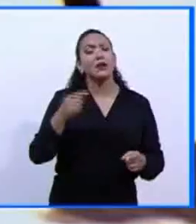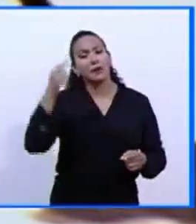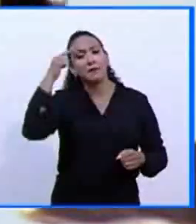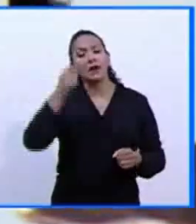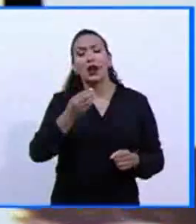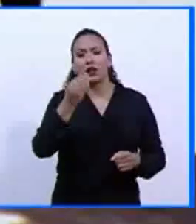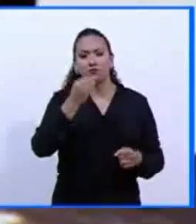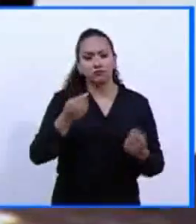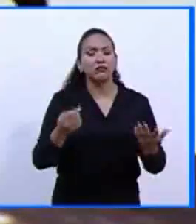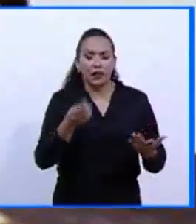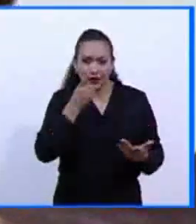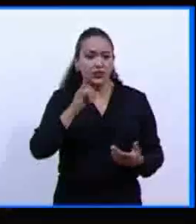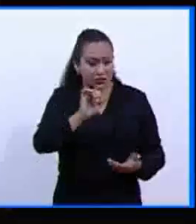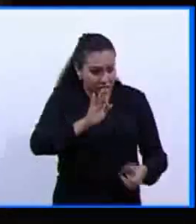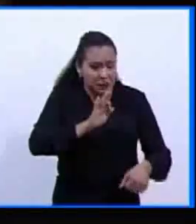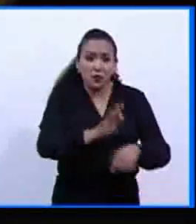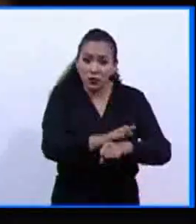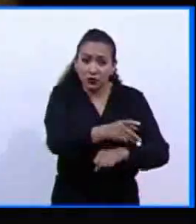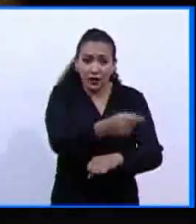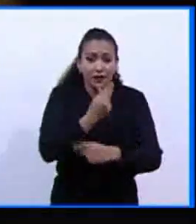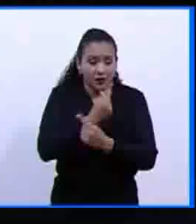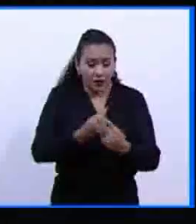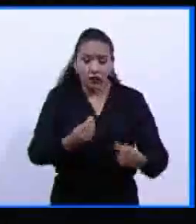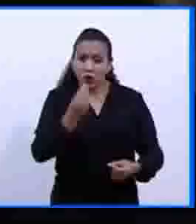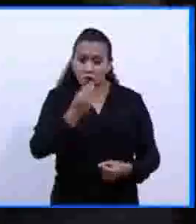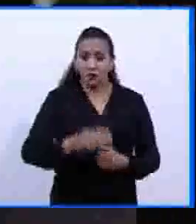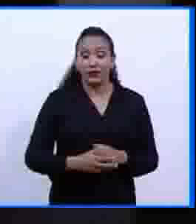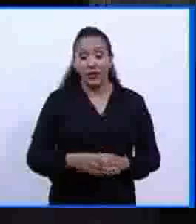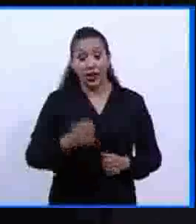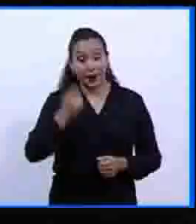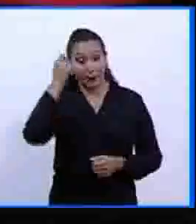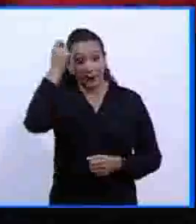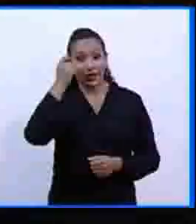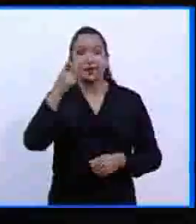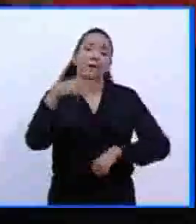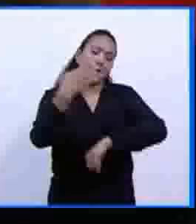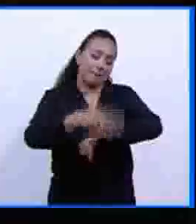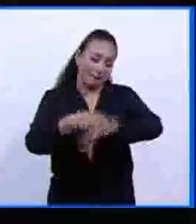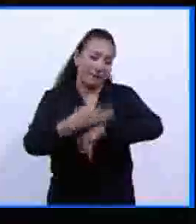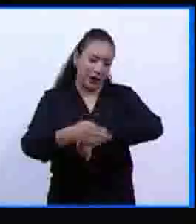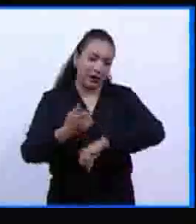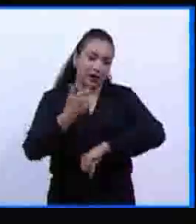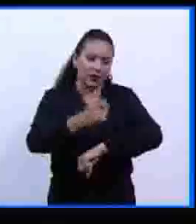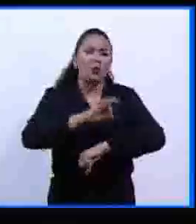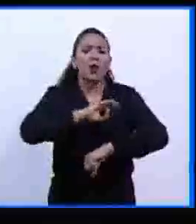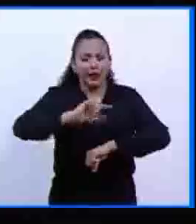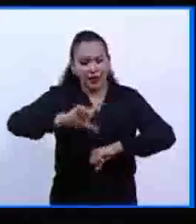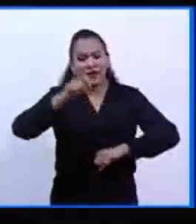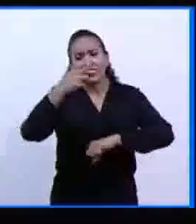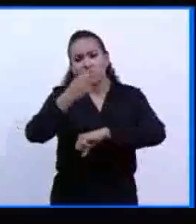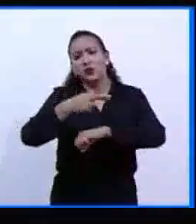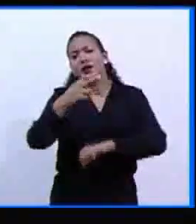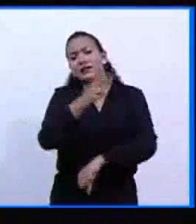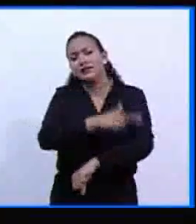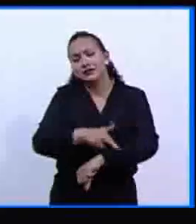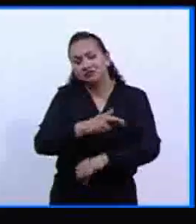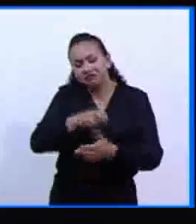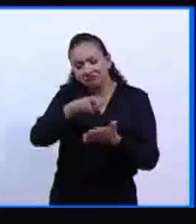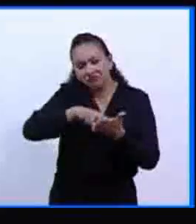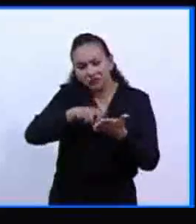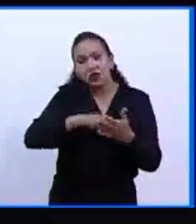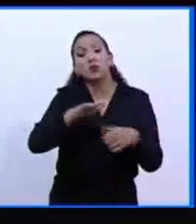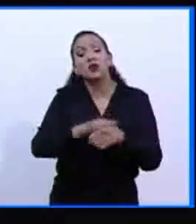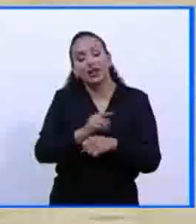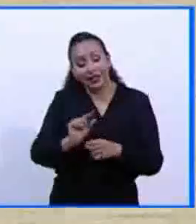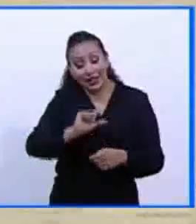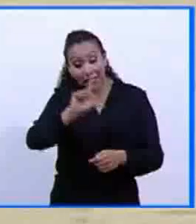lo garantiza. La sala recordó que la pensión provisional puede modificarse al fijarse la pensión definitiva